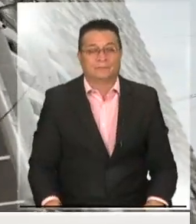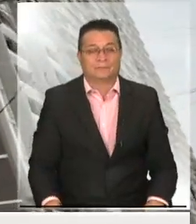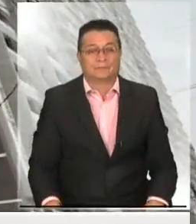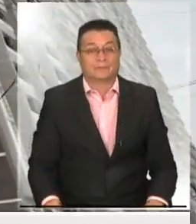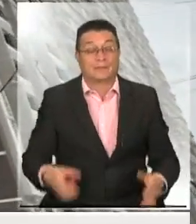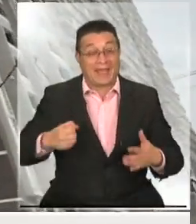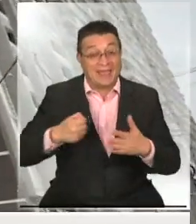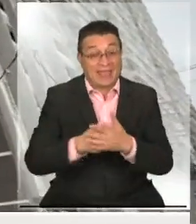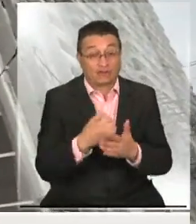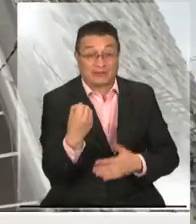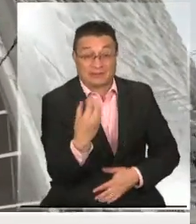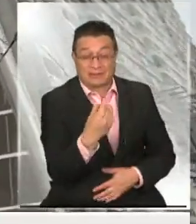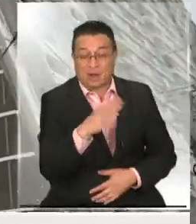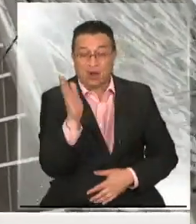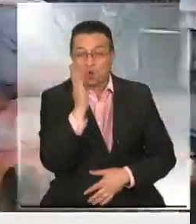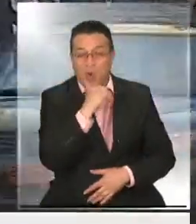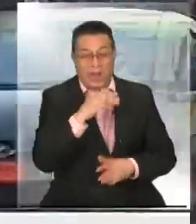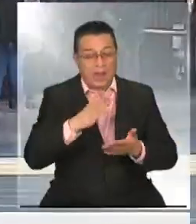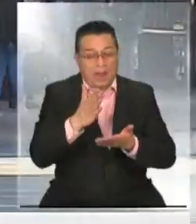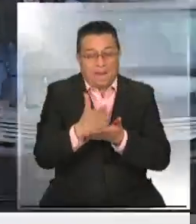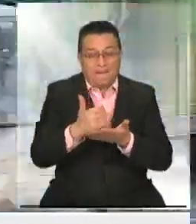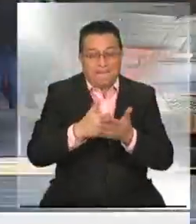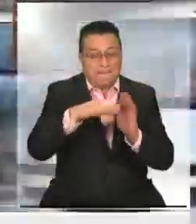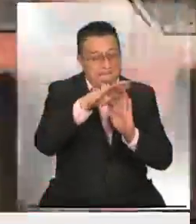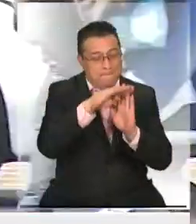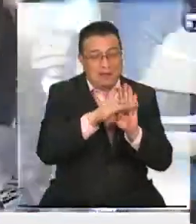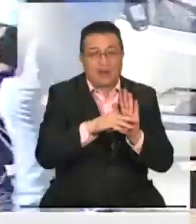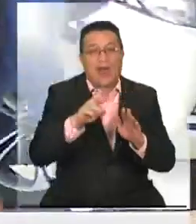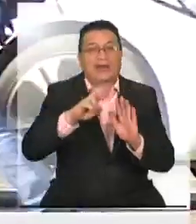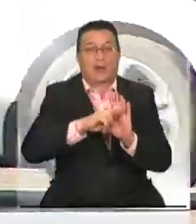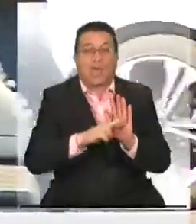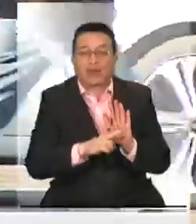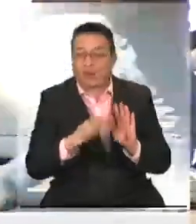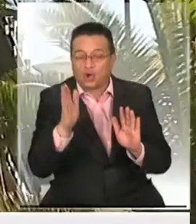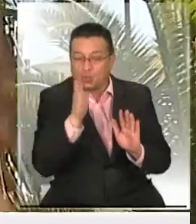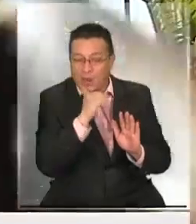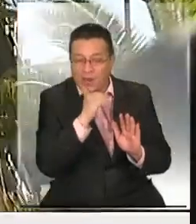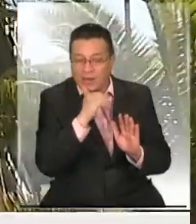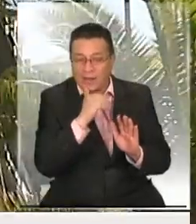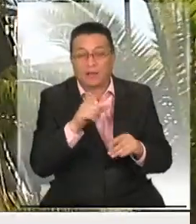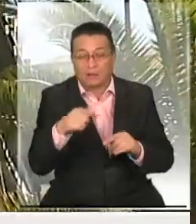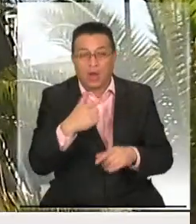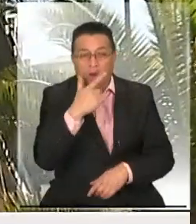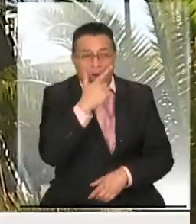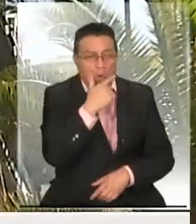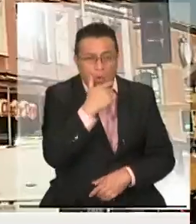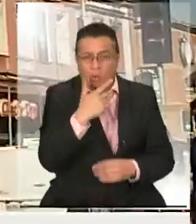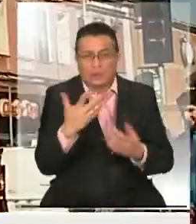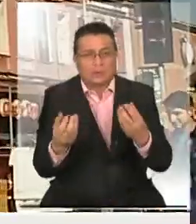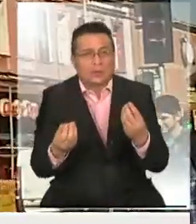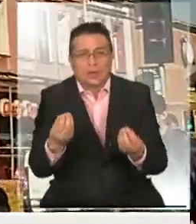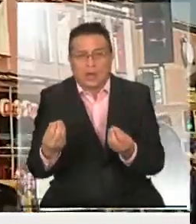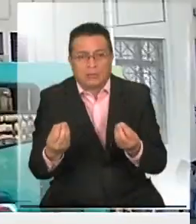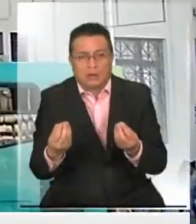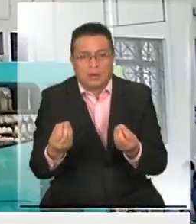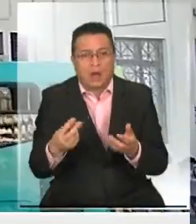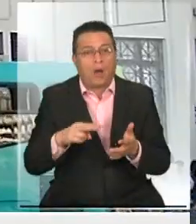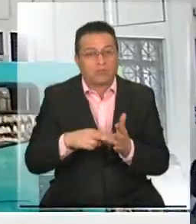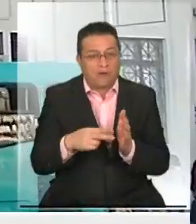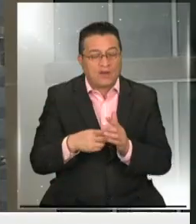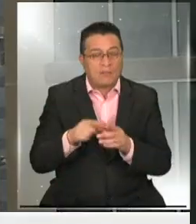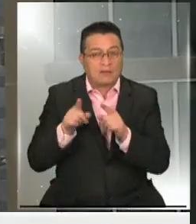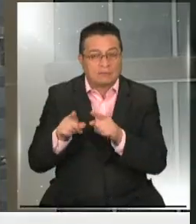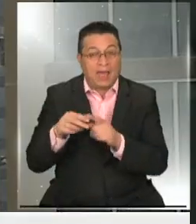Estación Central no tenía plano regulador, por eso la consulta. La duda quedaba entonces resuelta. El problema fue que